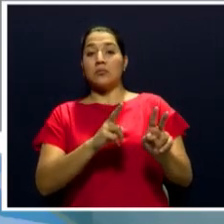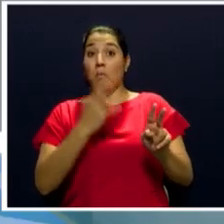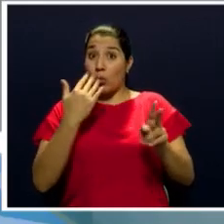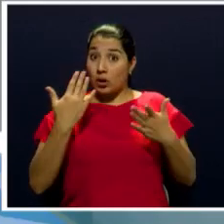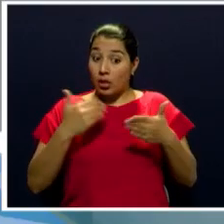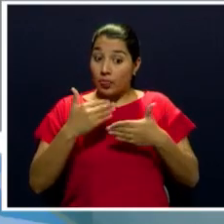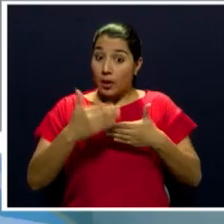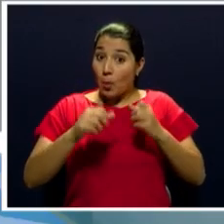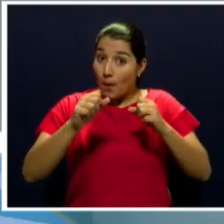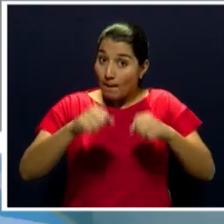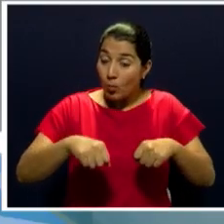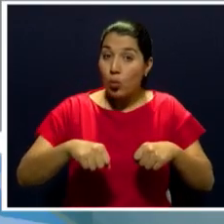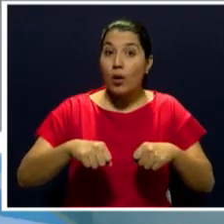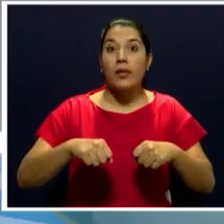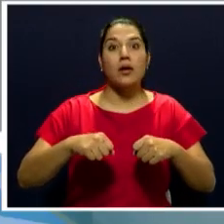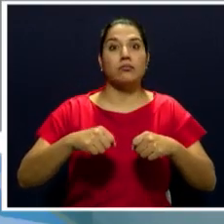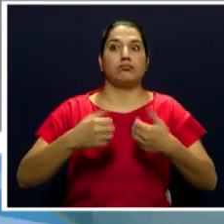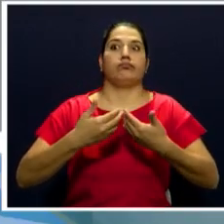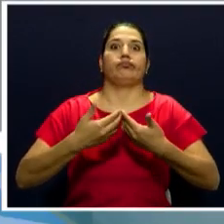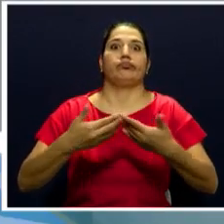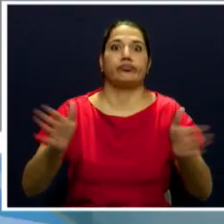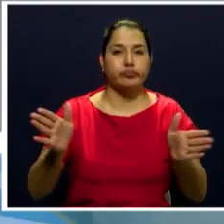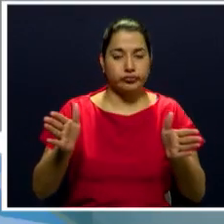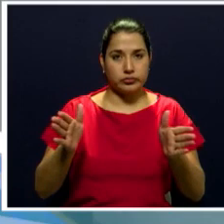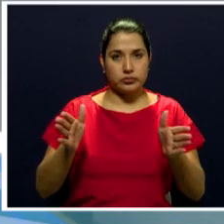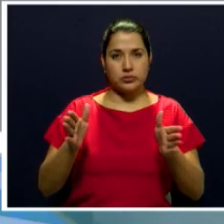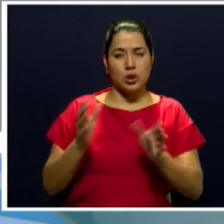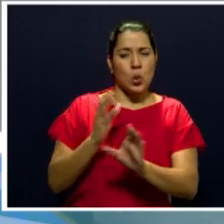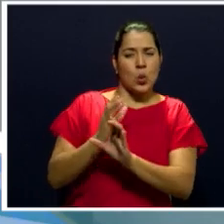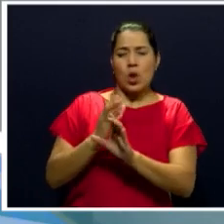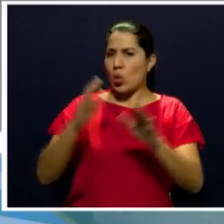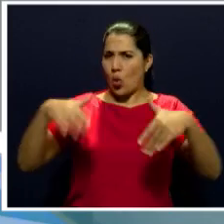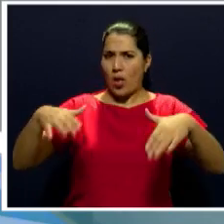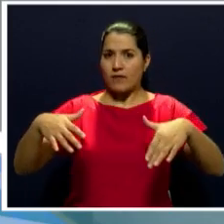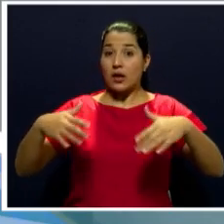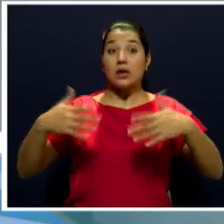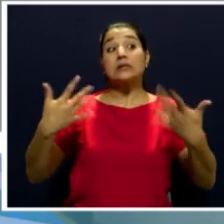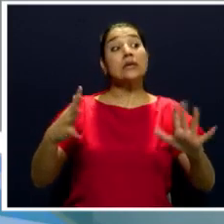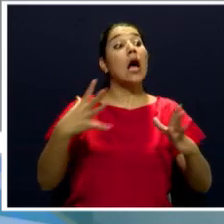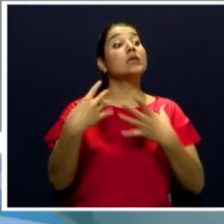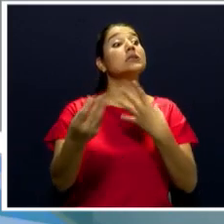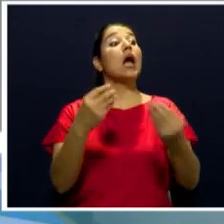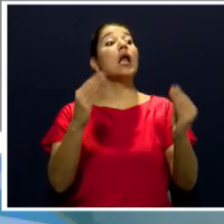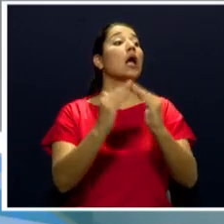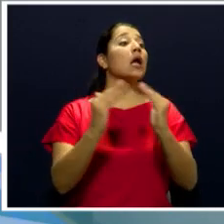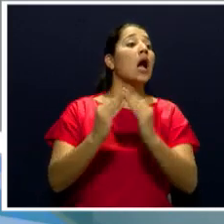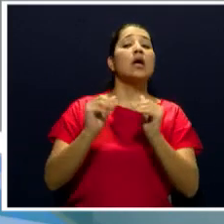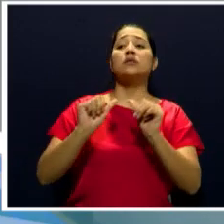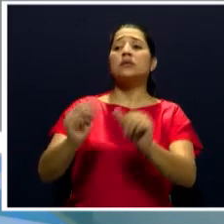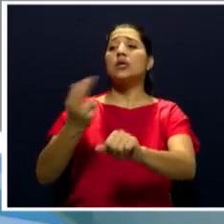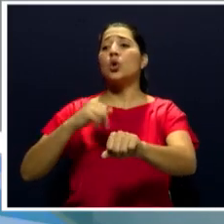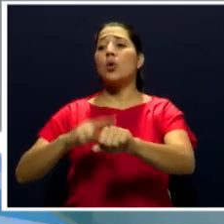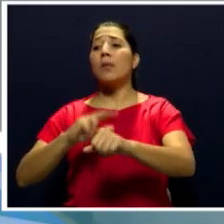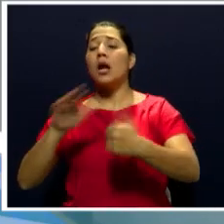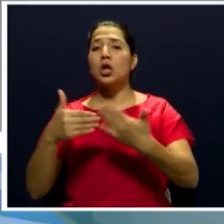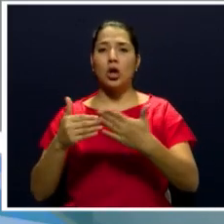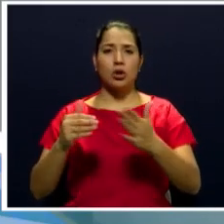eventual apertura a la cuarentena y a las restricciones de movimiento. El ministro de Salud, Daniel